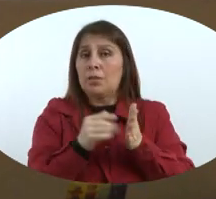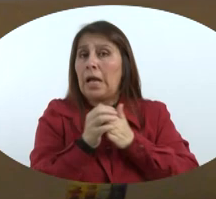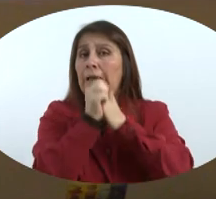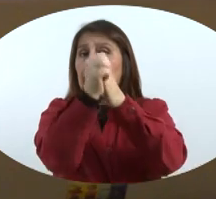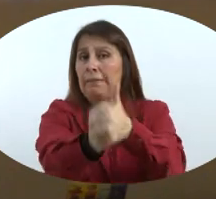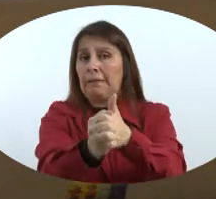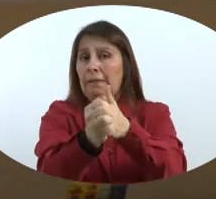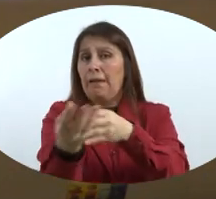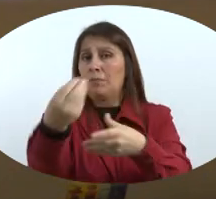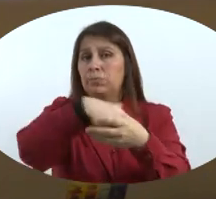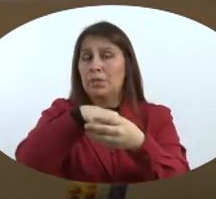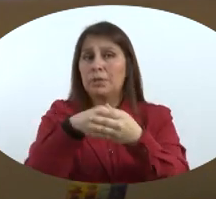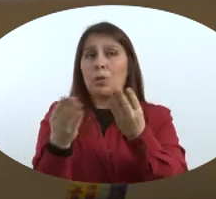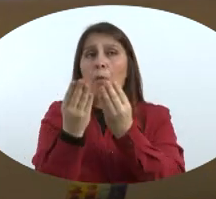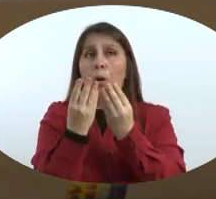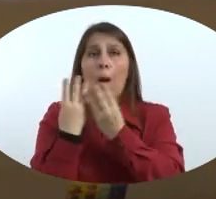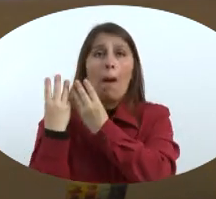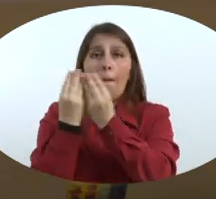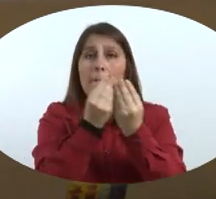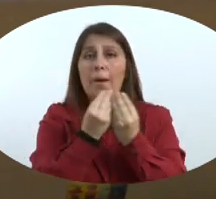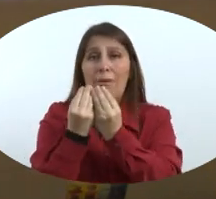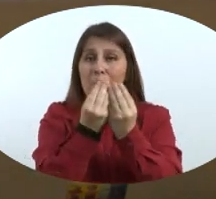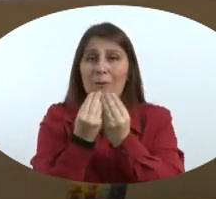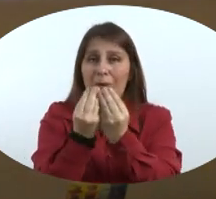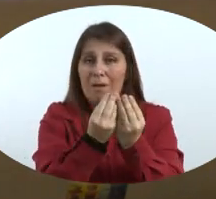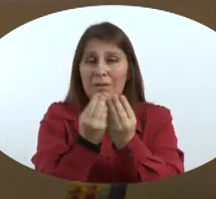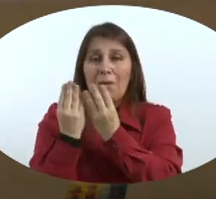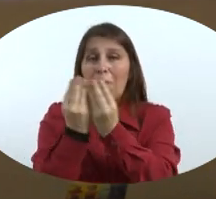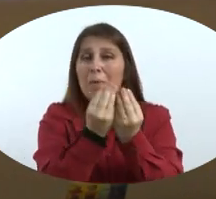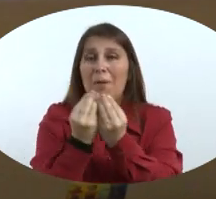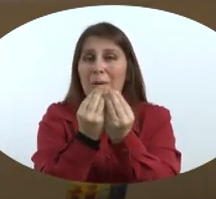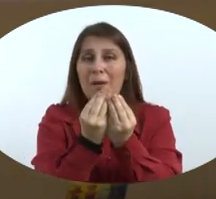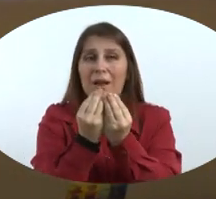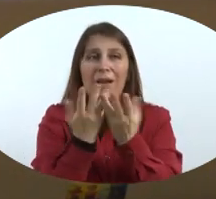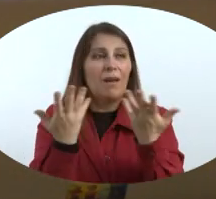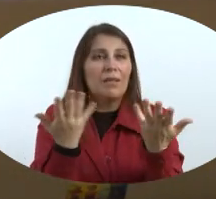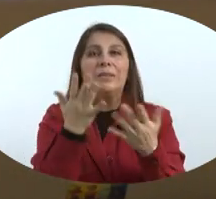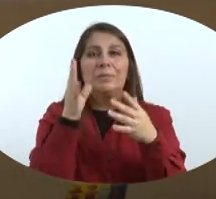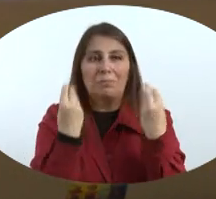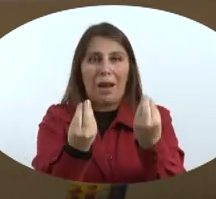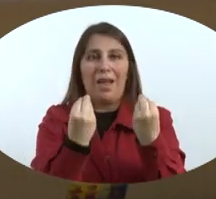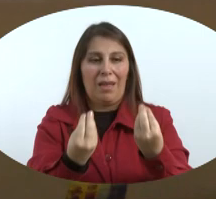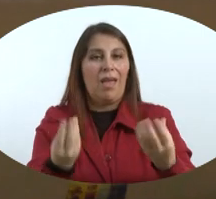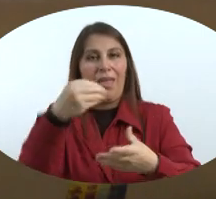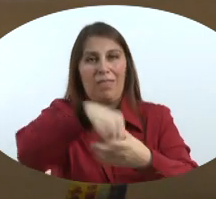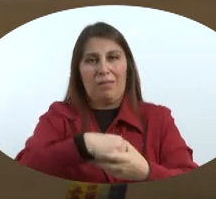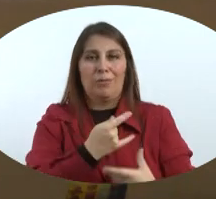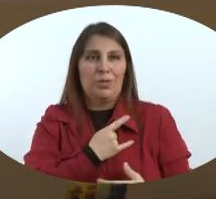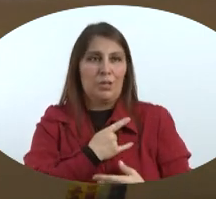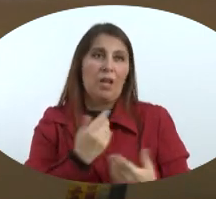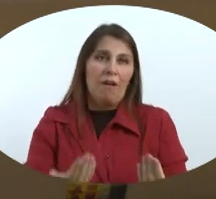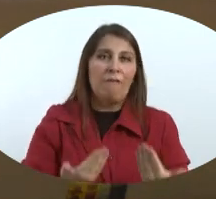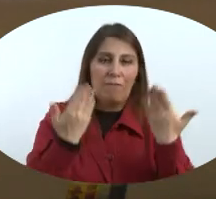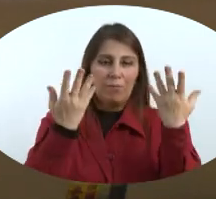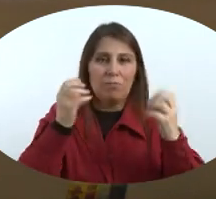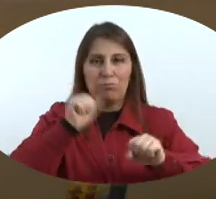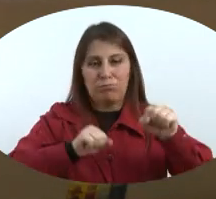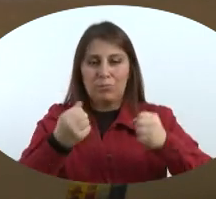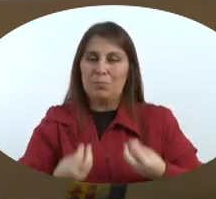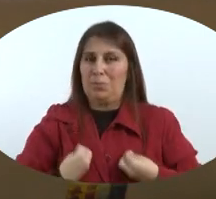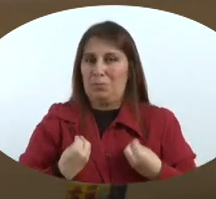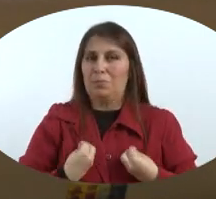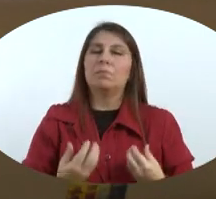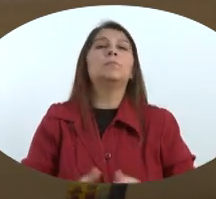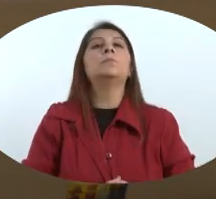es al fin y al cabo como nuestro manual de convivencia en nuestra alma máter y que creo es fundamental para el desarrollo de nuestra vida académica al interior de la